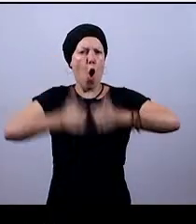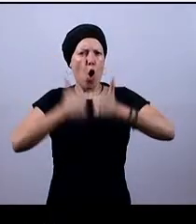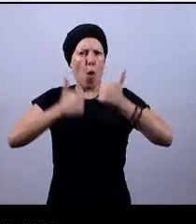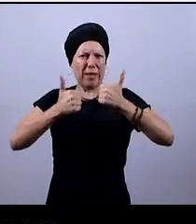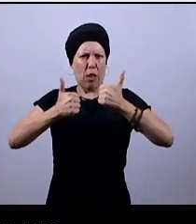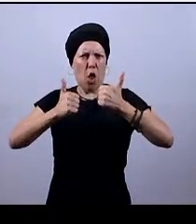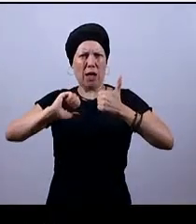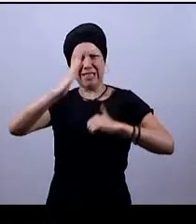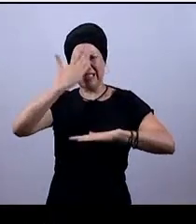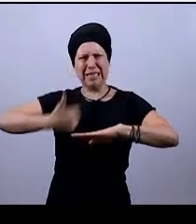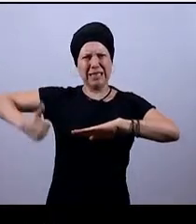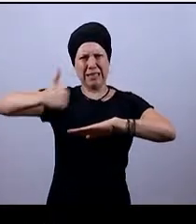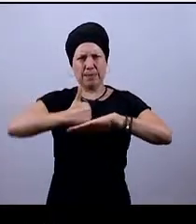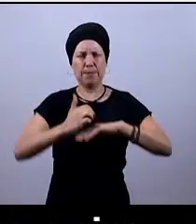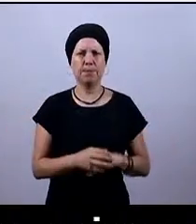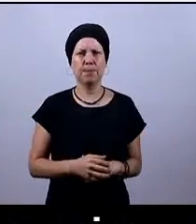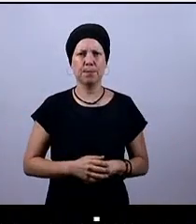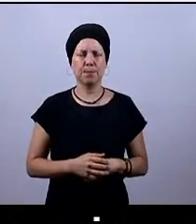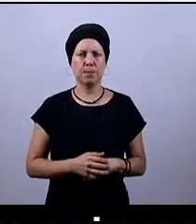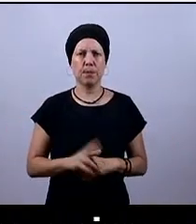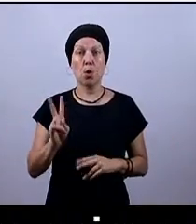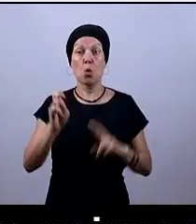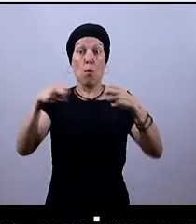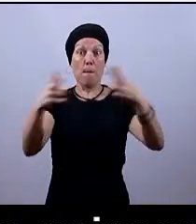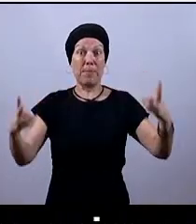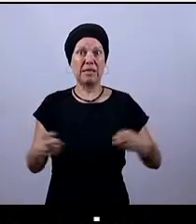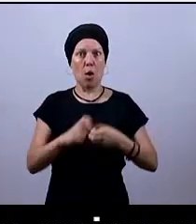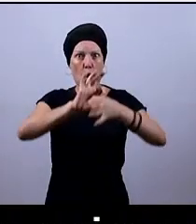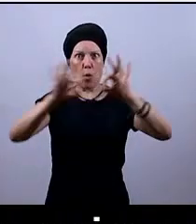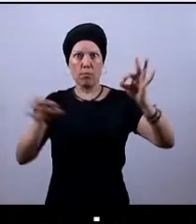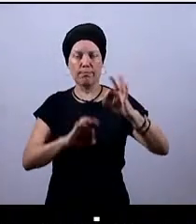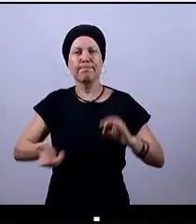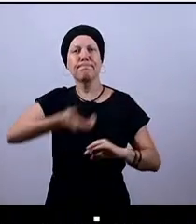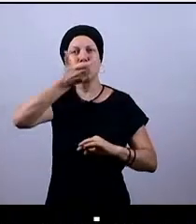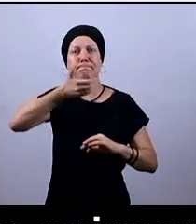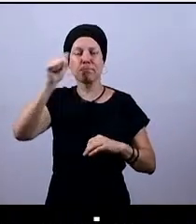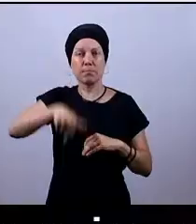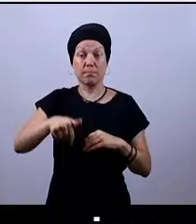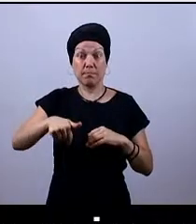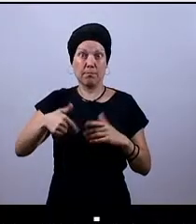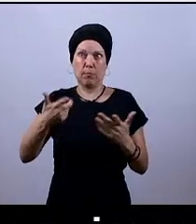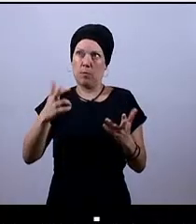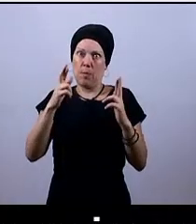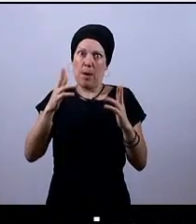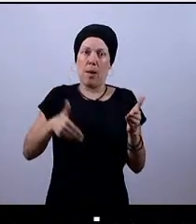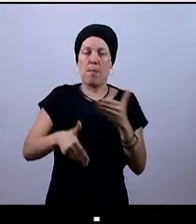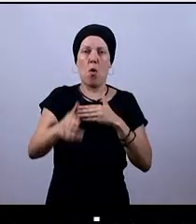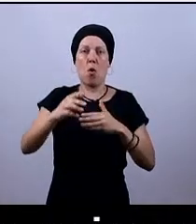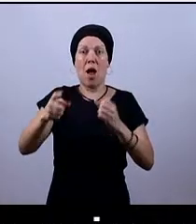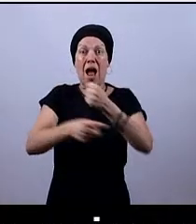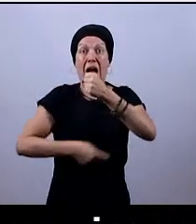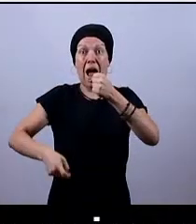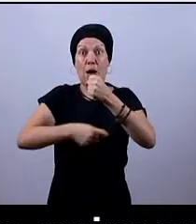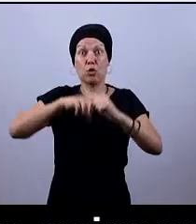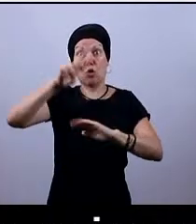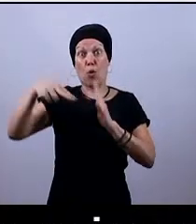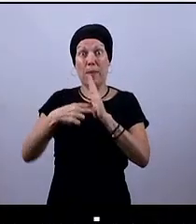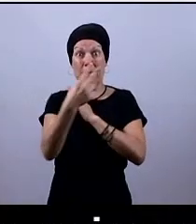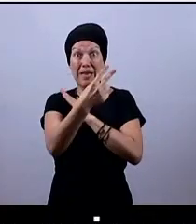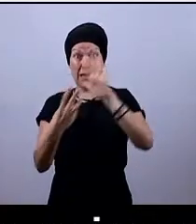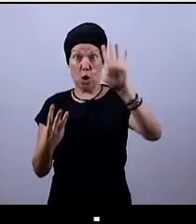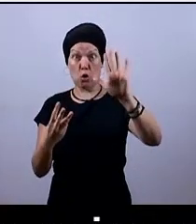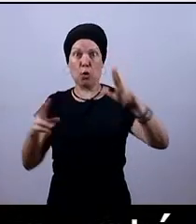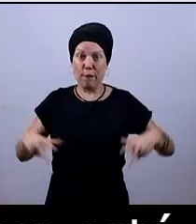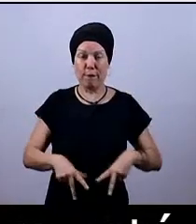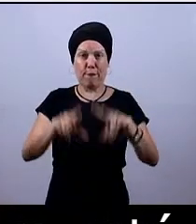nivel. La nueva piscina olímpica climatizada, que esperamos esté finalizada en agosto de 2028,